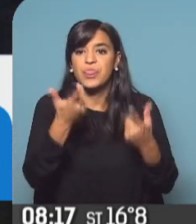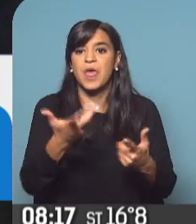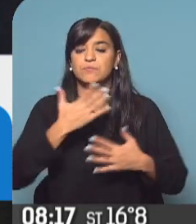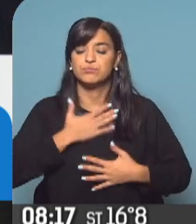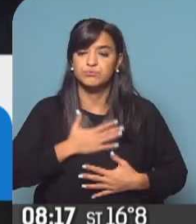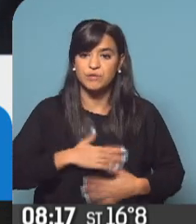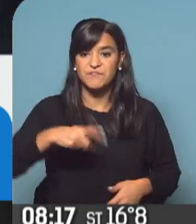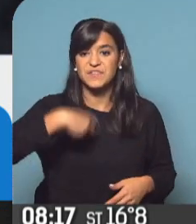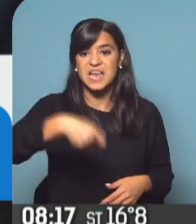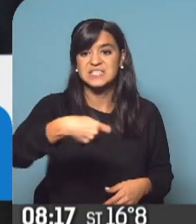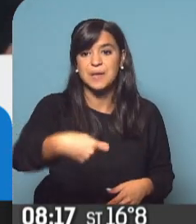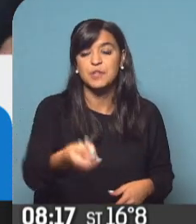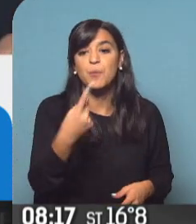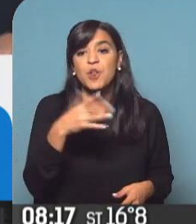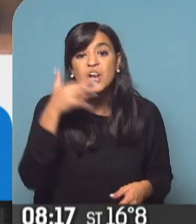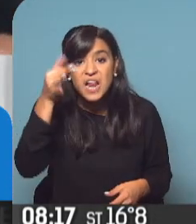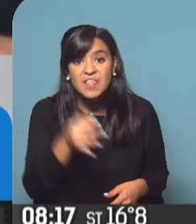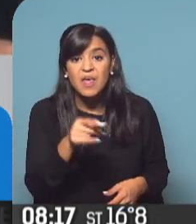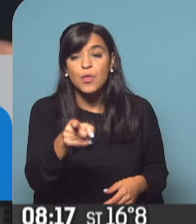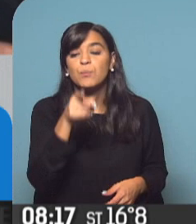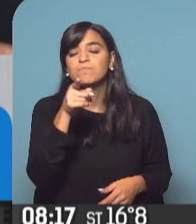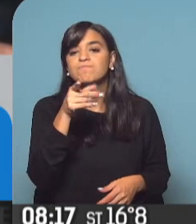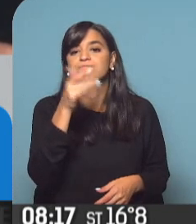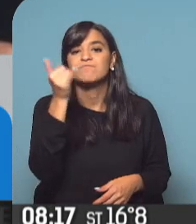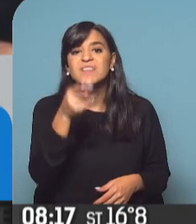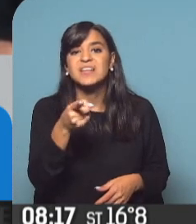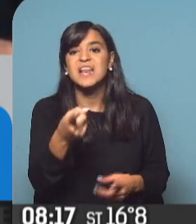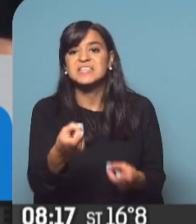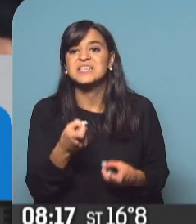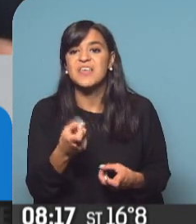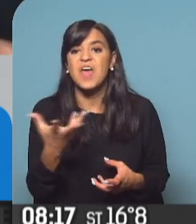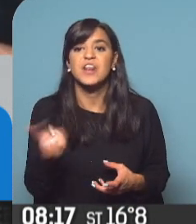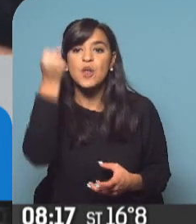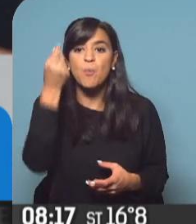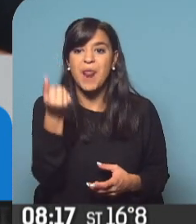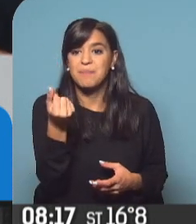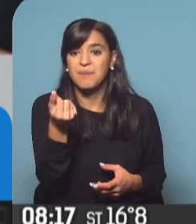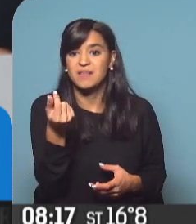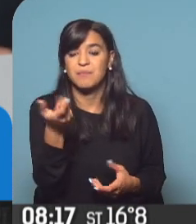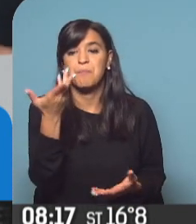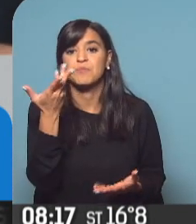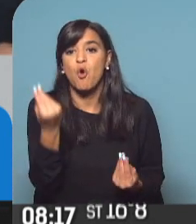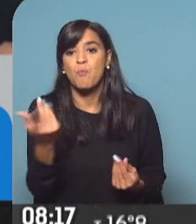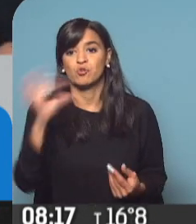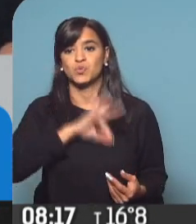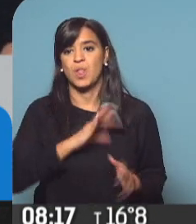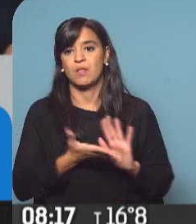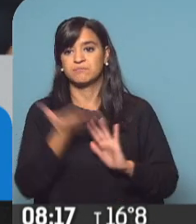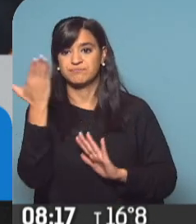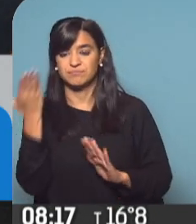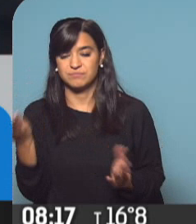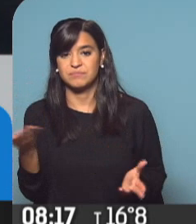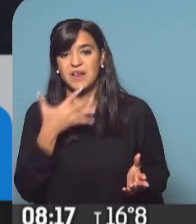financiamiento pero la realidad que vos tenés necesidad de recuperar poder adquisitivo vía paritarias lo que sí es real